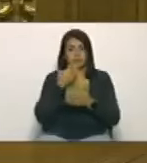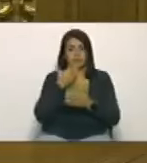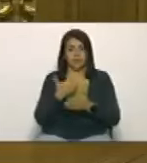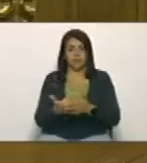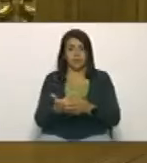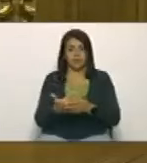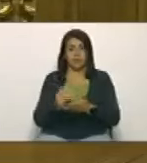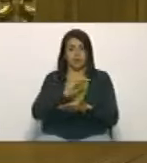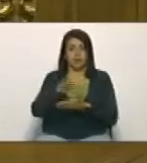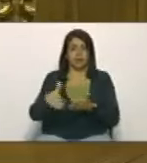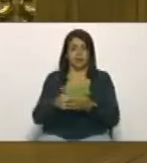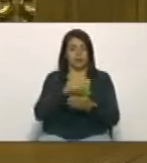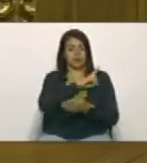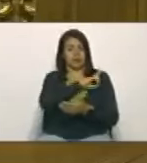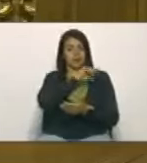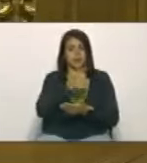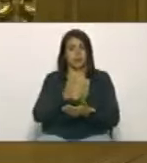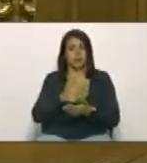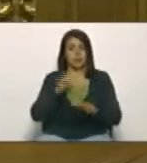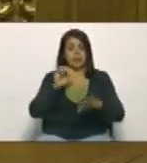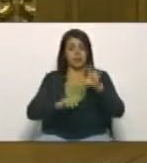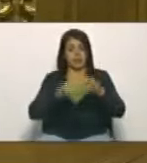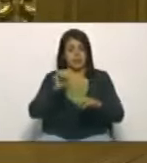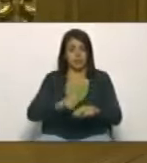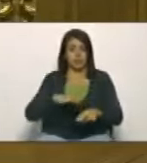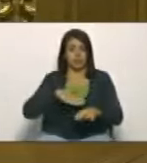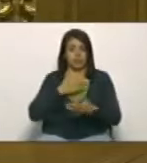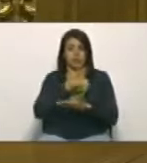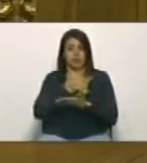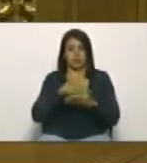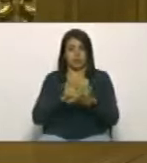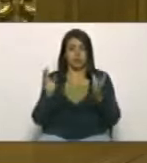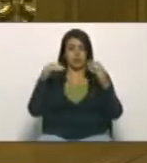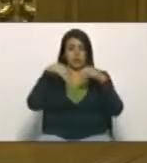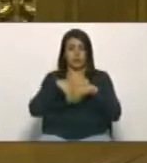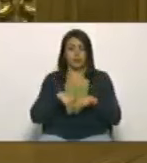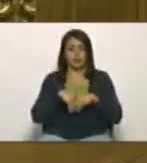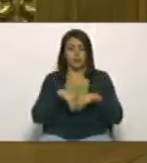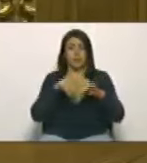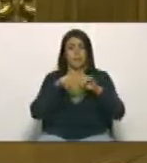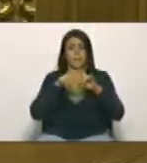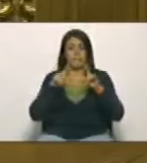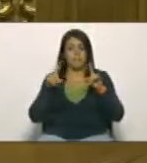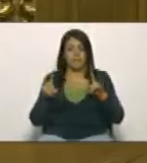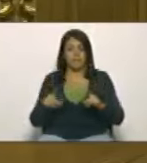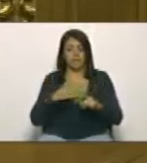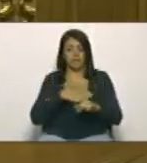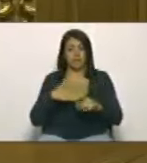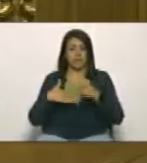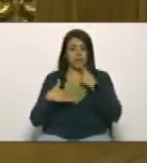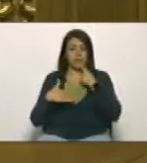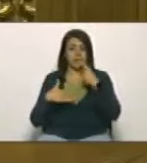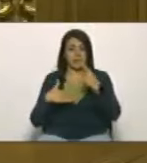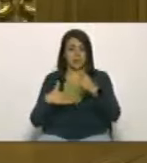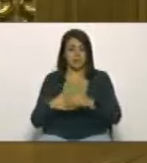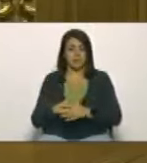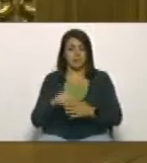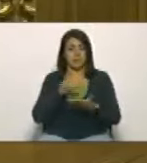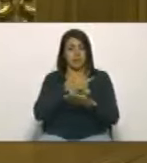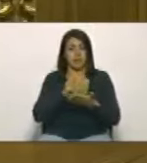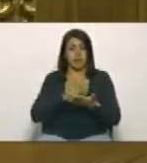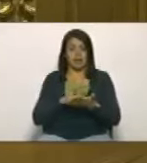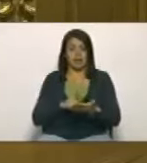la anuencia de la directiva para que la Secretaría lea el acuerdo. Sin embargo, quiero dejar y